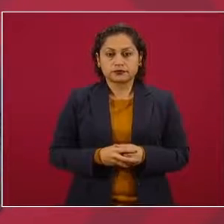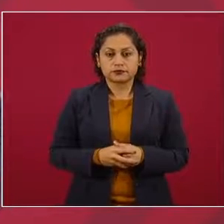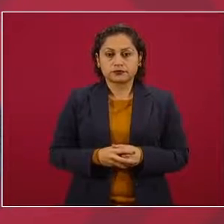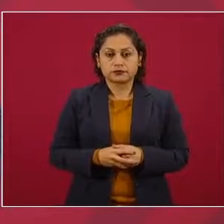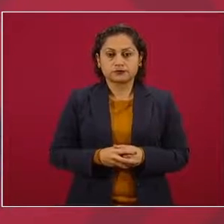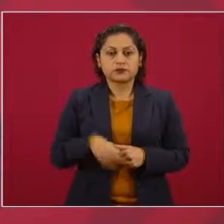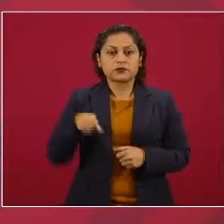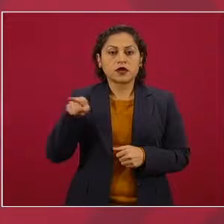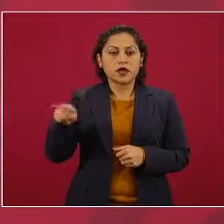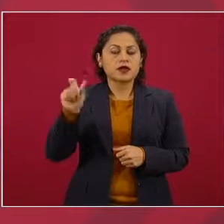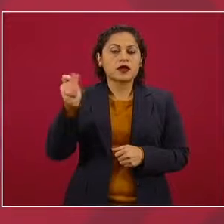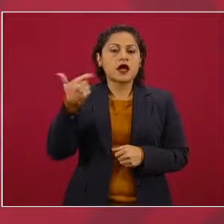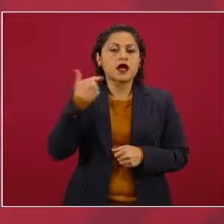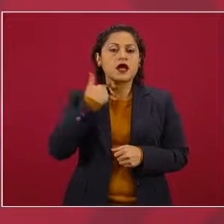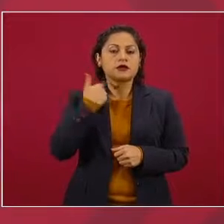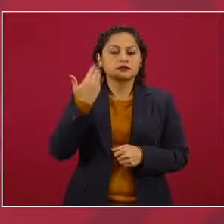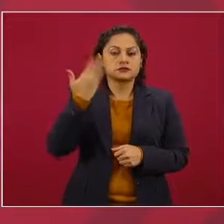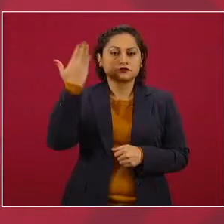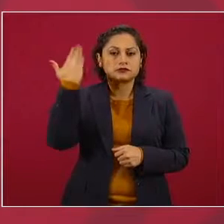reportera